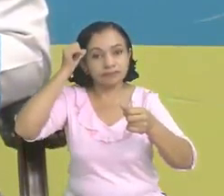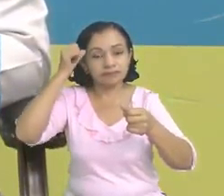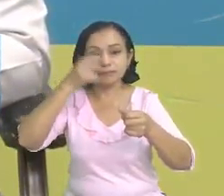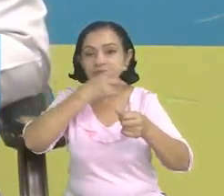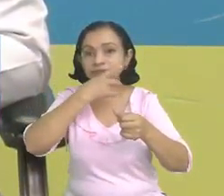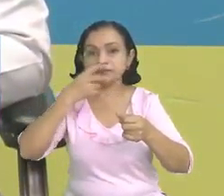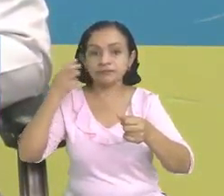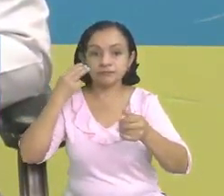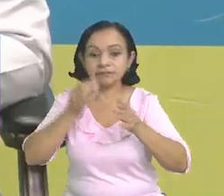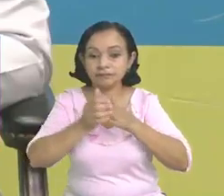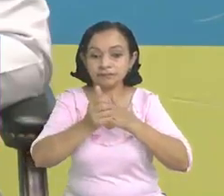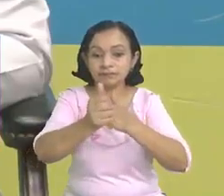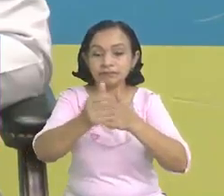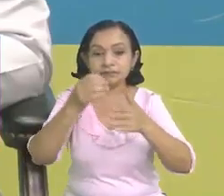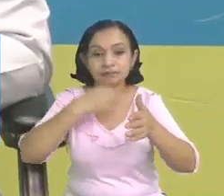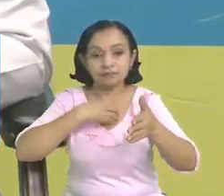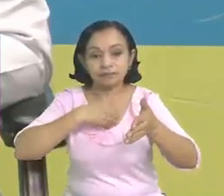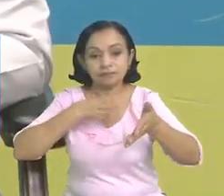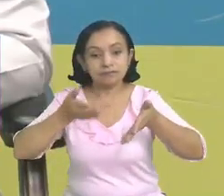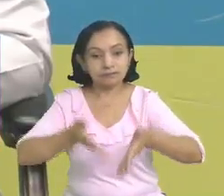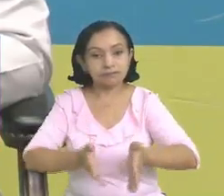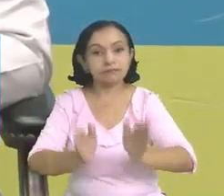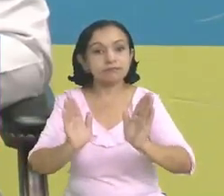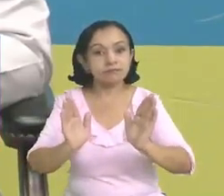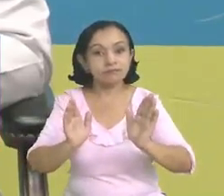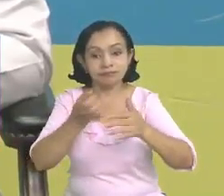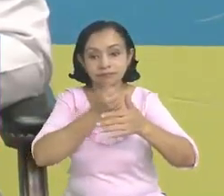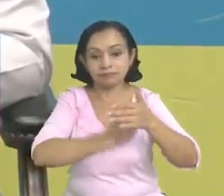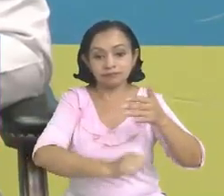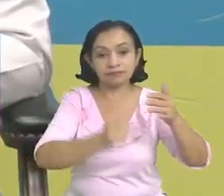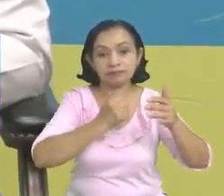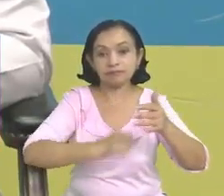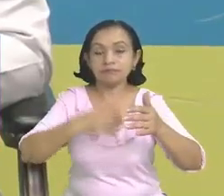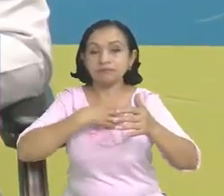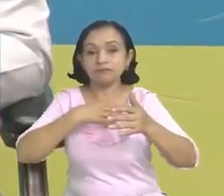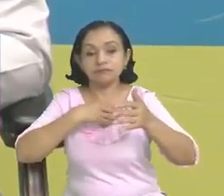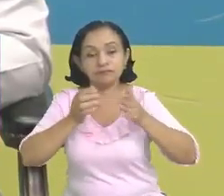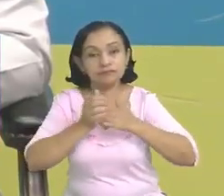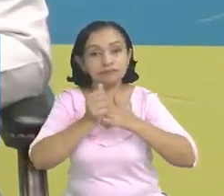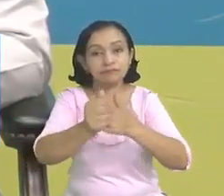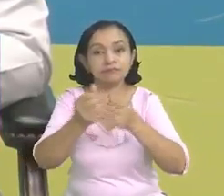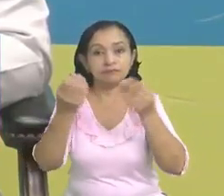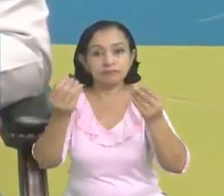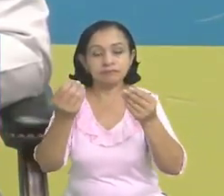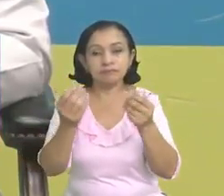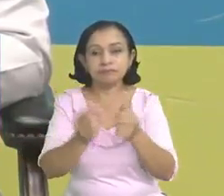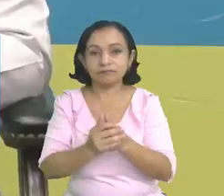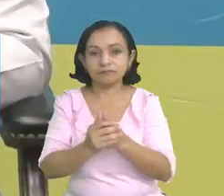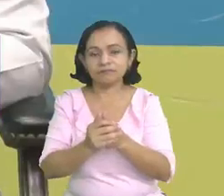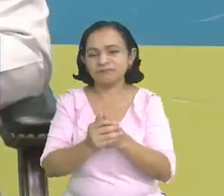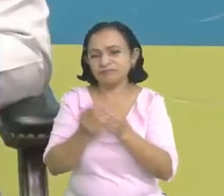que vamos guiando a los hijos, y de los muchachos también. Recuerden que en esta etapa aparecen muchos complejos.